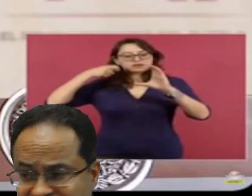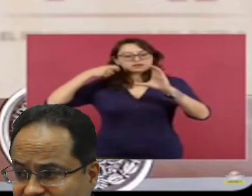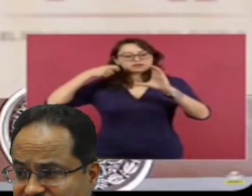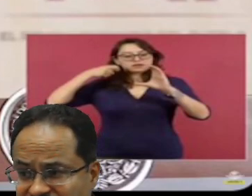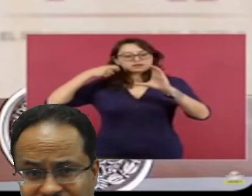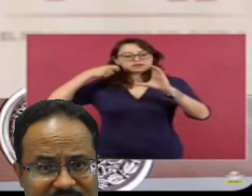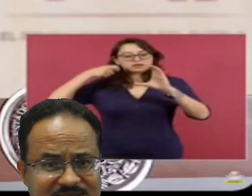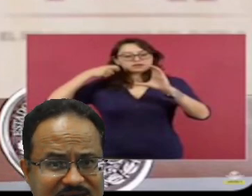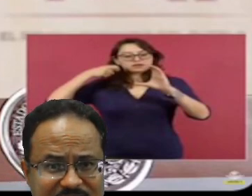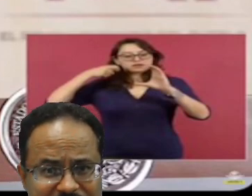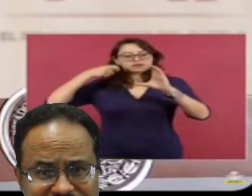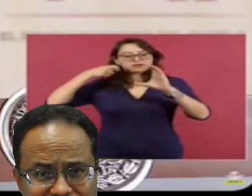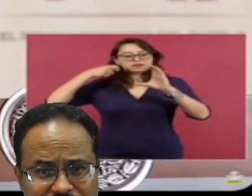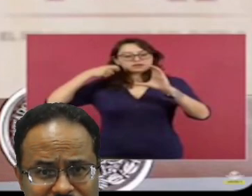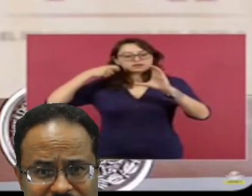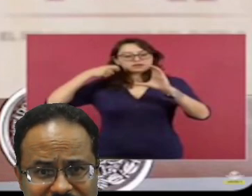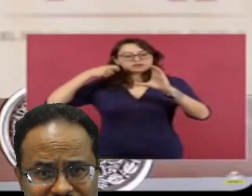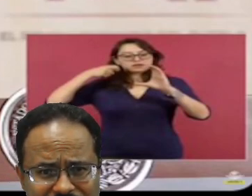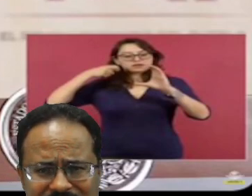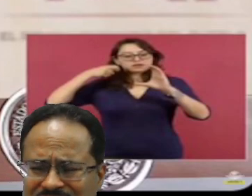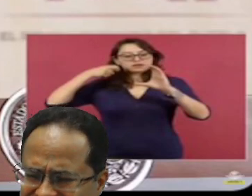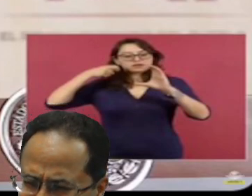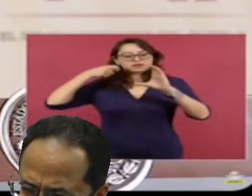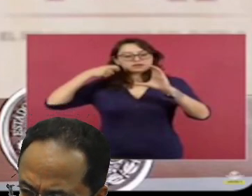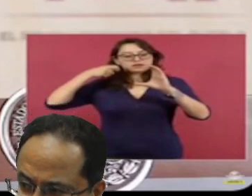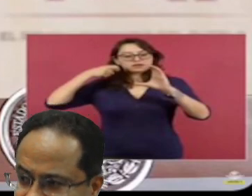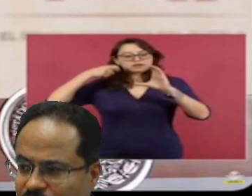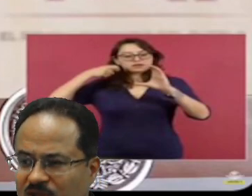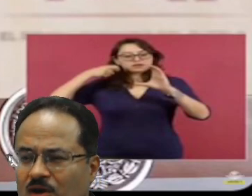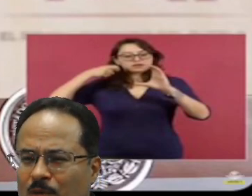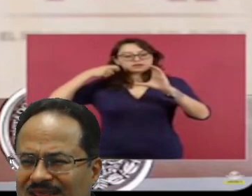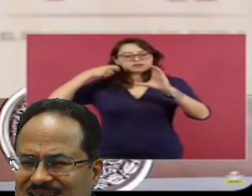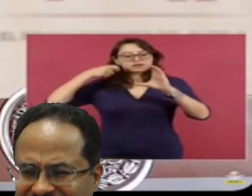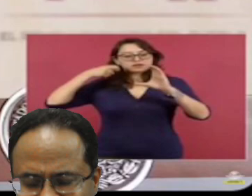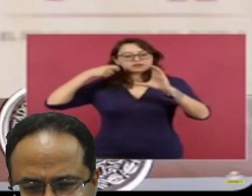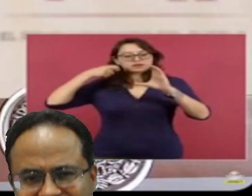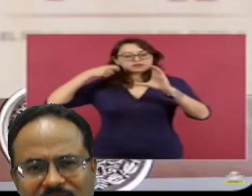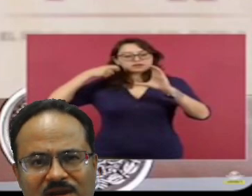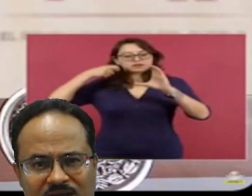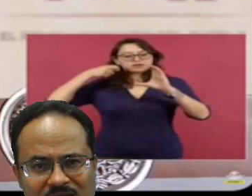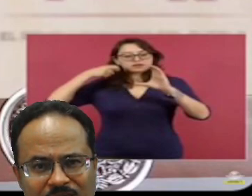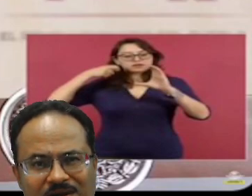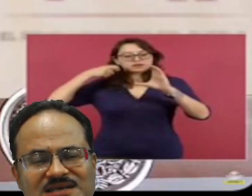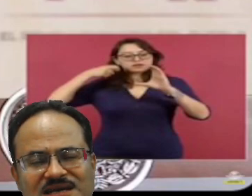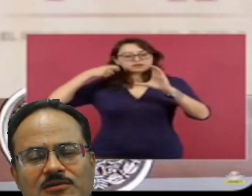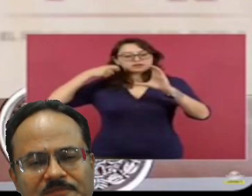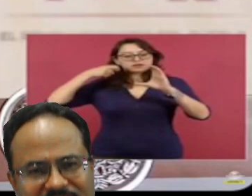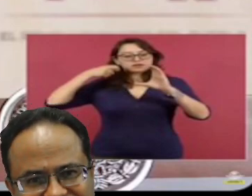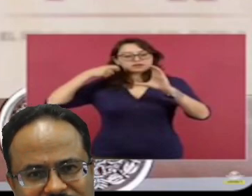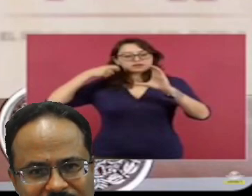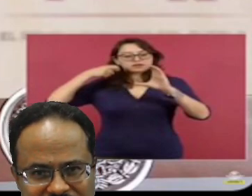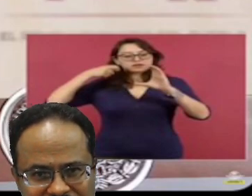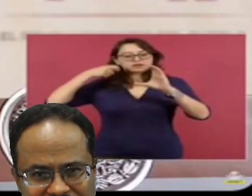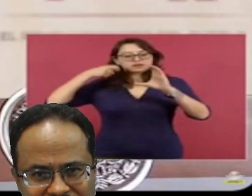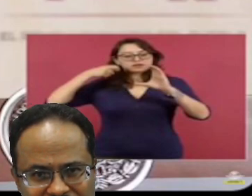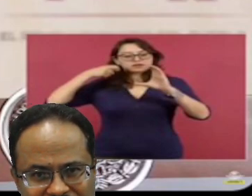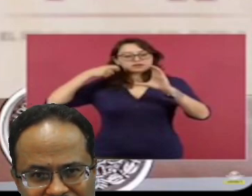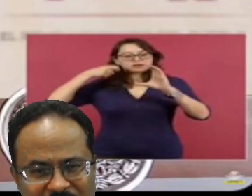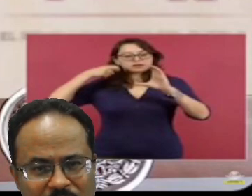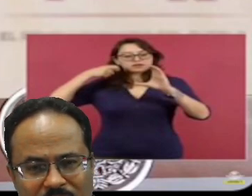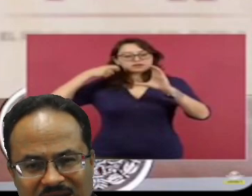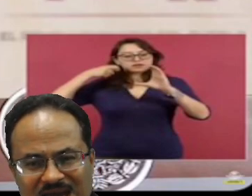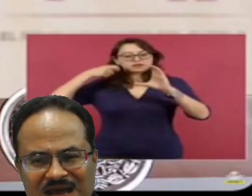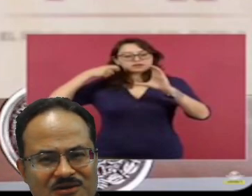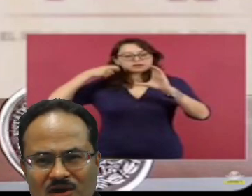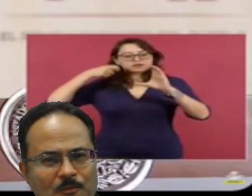esa situación de emergencia que está pasando el pueblo de Guerrero digo puede ser entendible puede ser comprensible